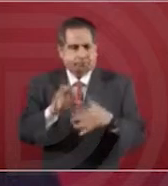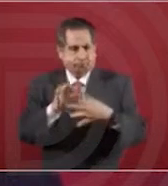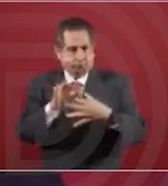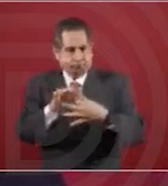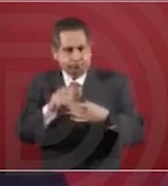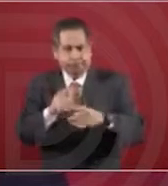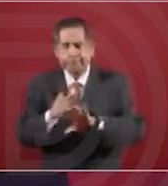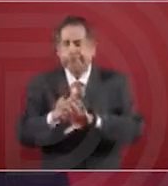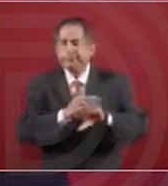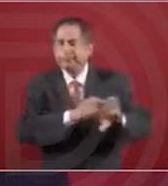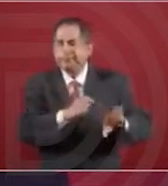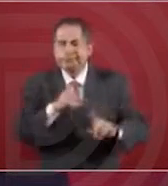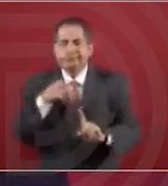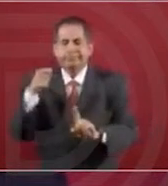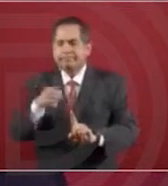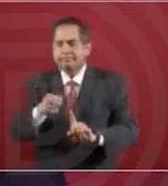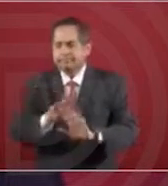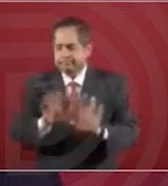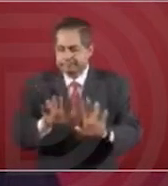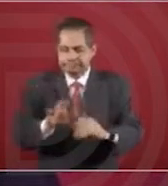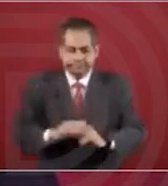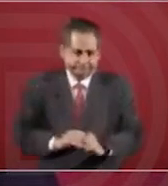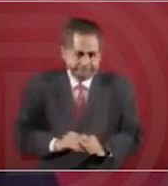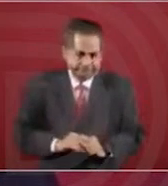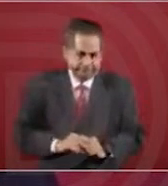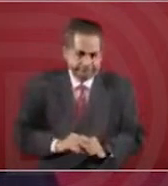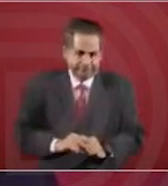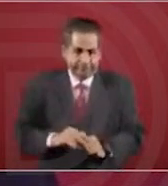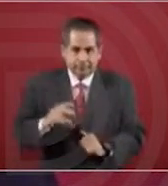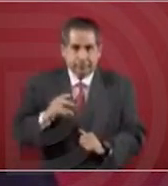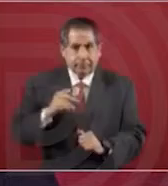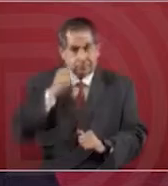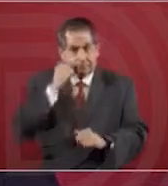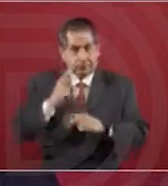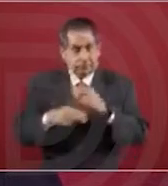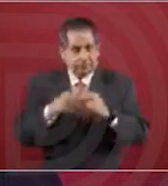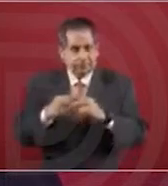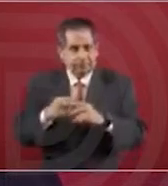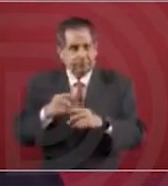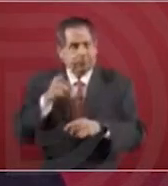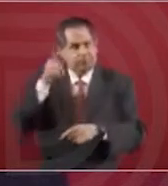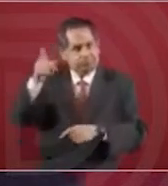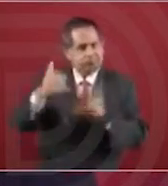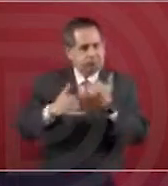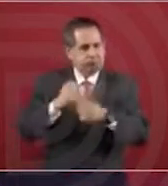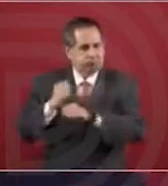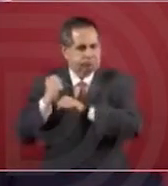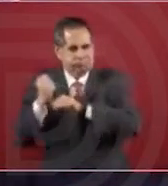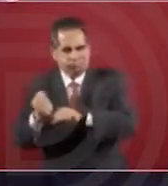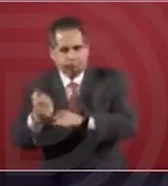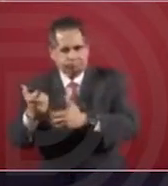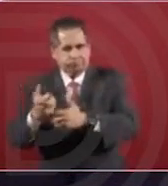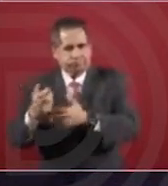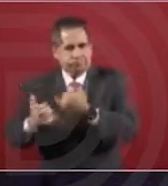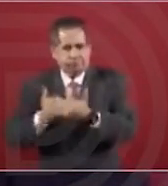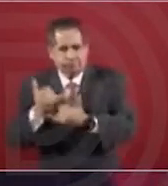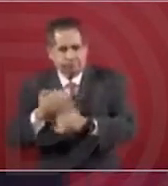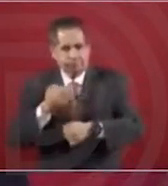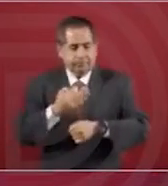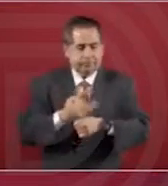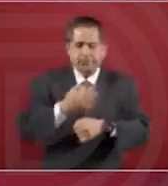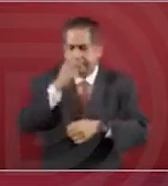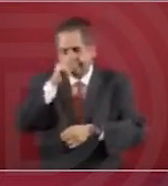teóricamente. Me gustaría batear en una práctica de béisbol, pero no he